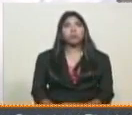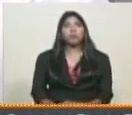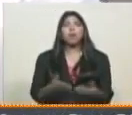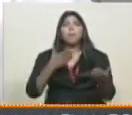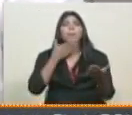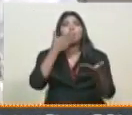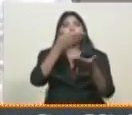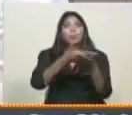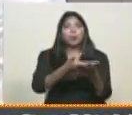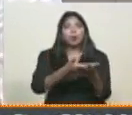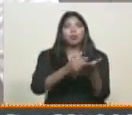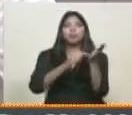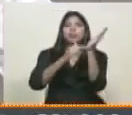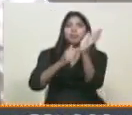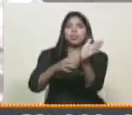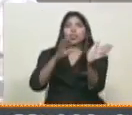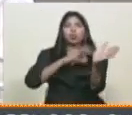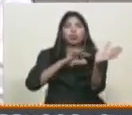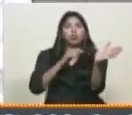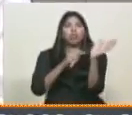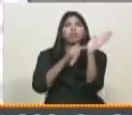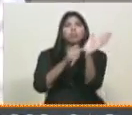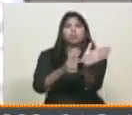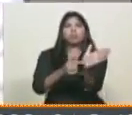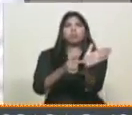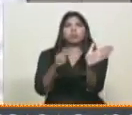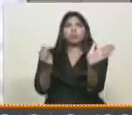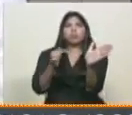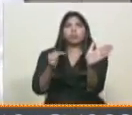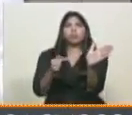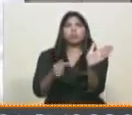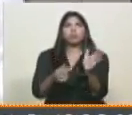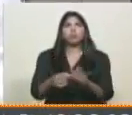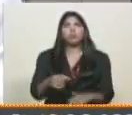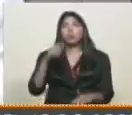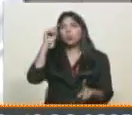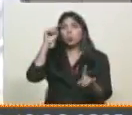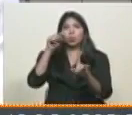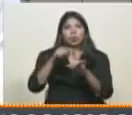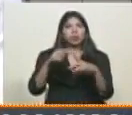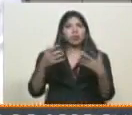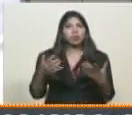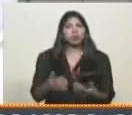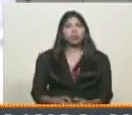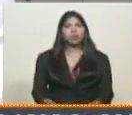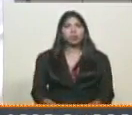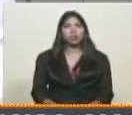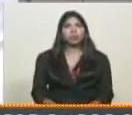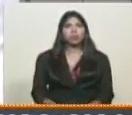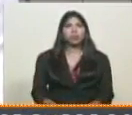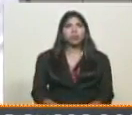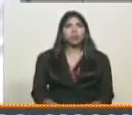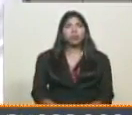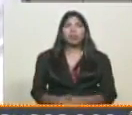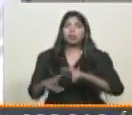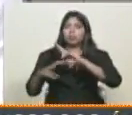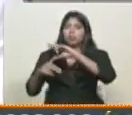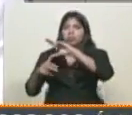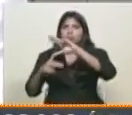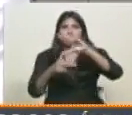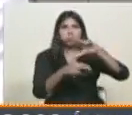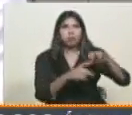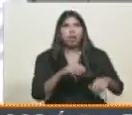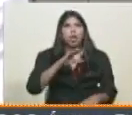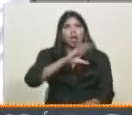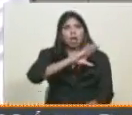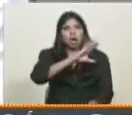de país una propuesta de sociedad que seguirá con la acción humanitaria hacia el caribe para hacer frente a las incidencias de naturaleza que producto del